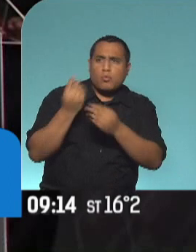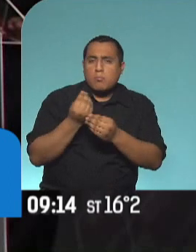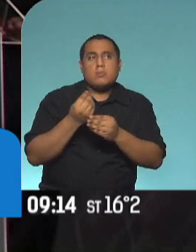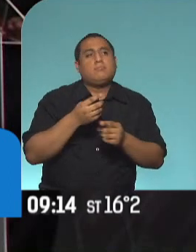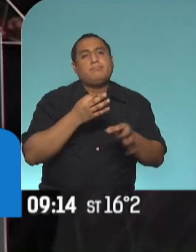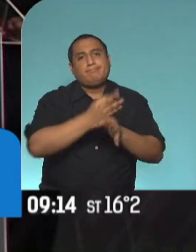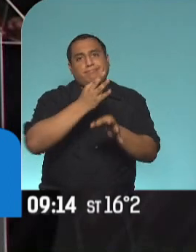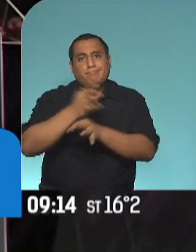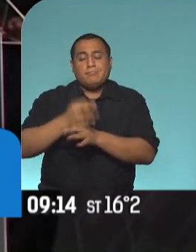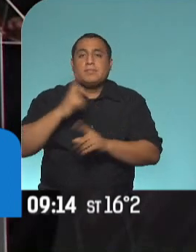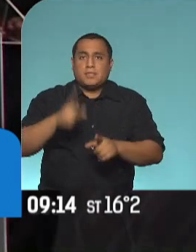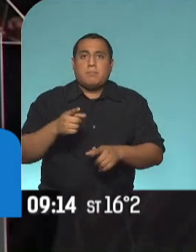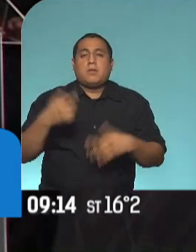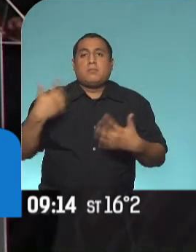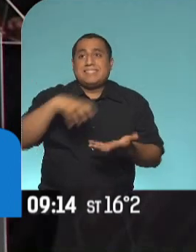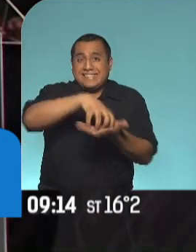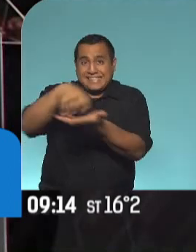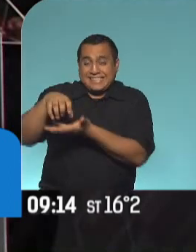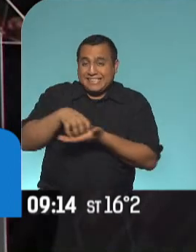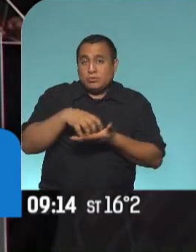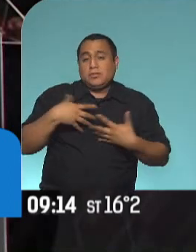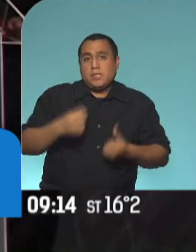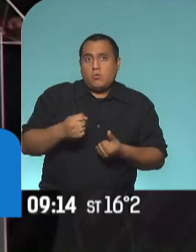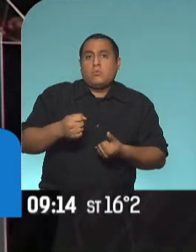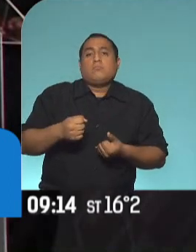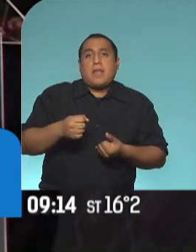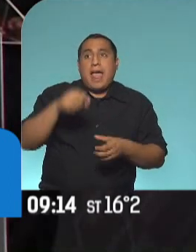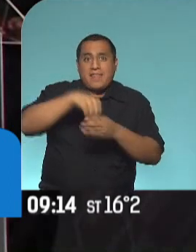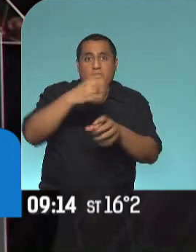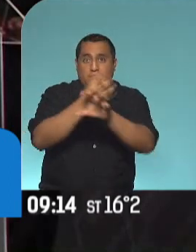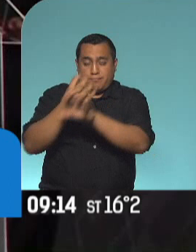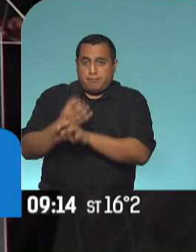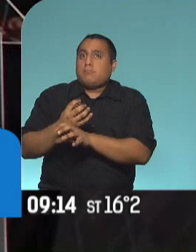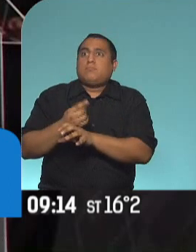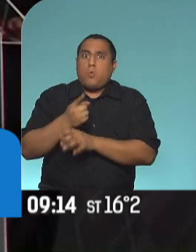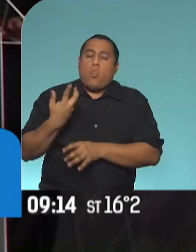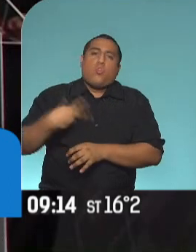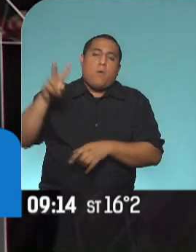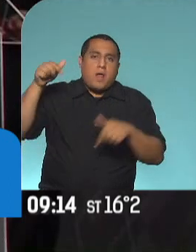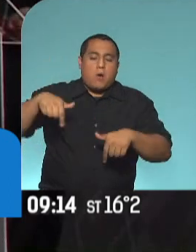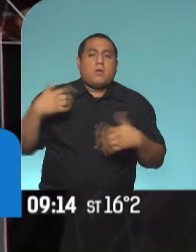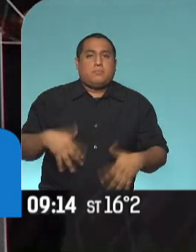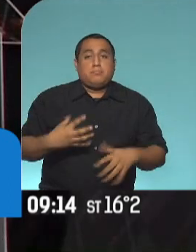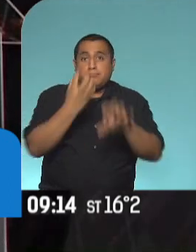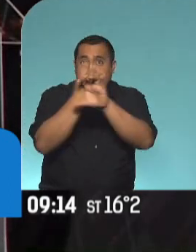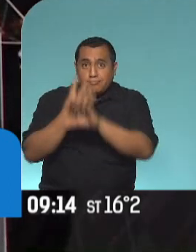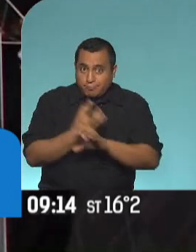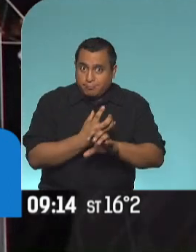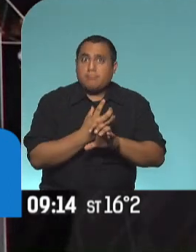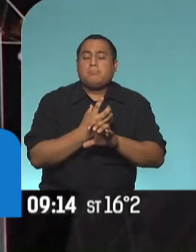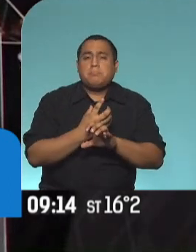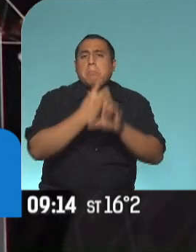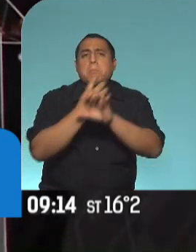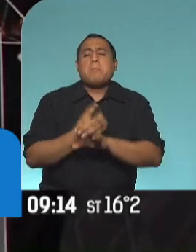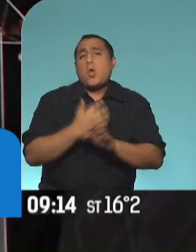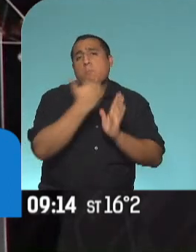supuesto, se ha duplicado la cantidad de centros de salud que utilizan la telemedicina para cuidar a su población. La telemedicina es parte del